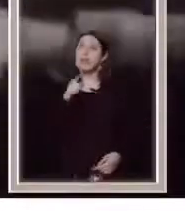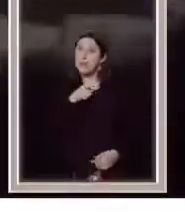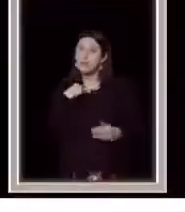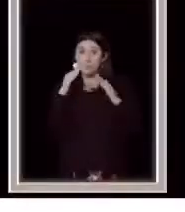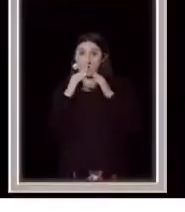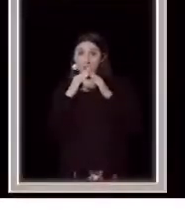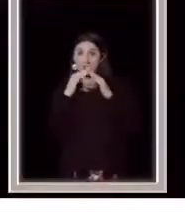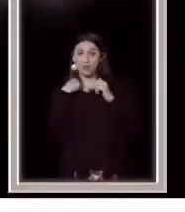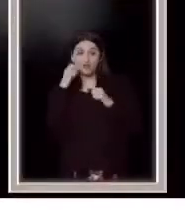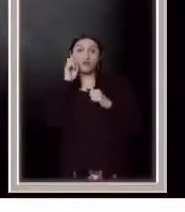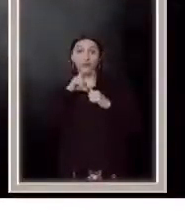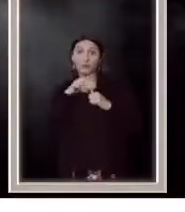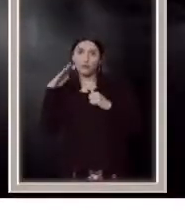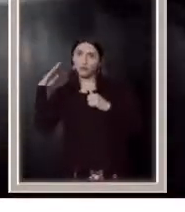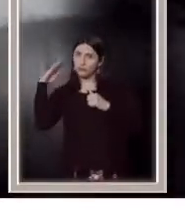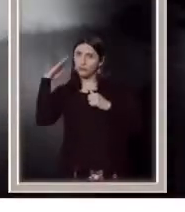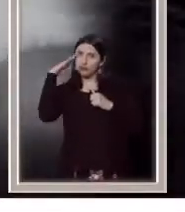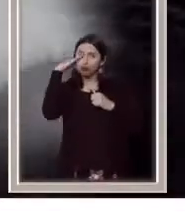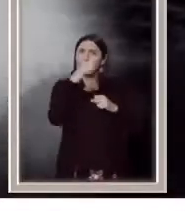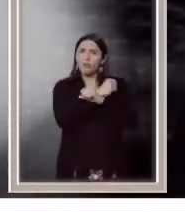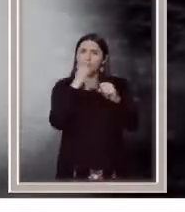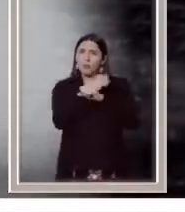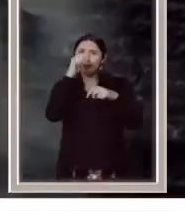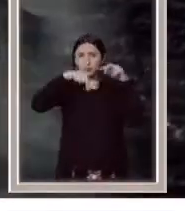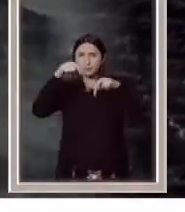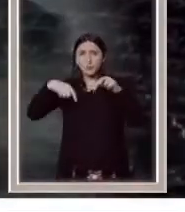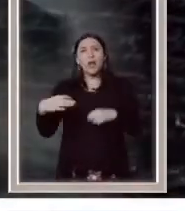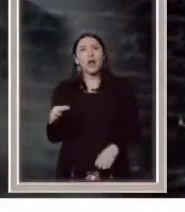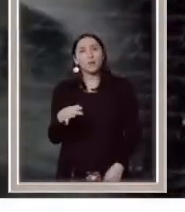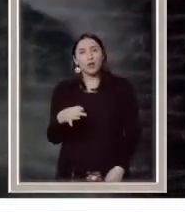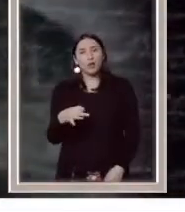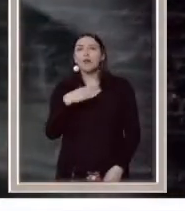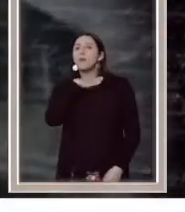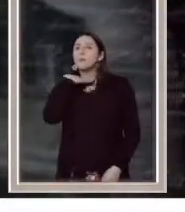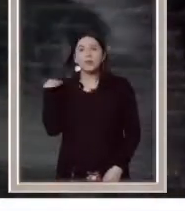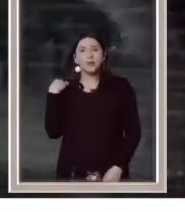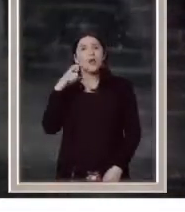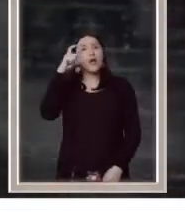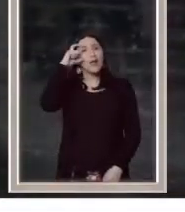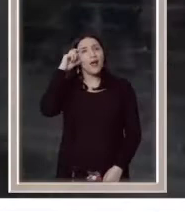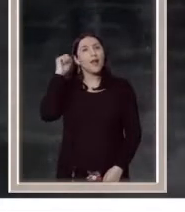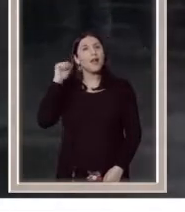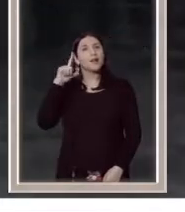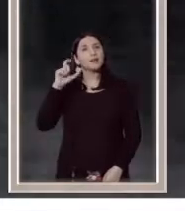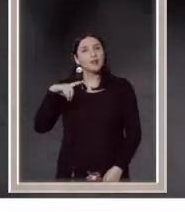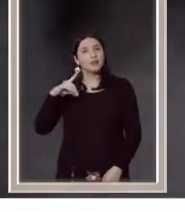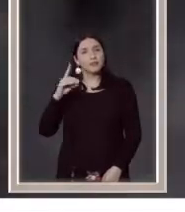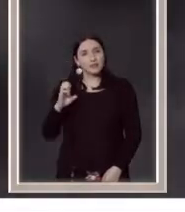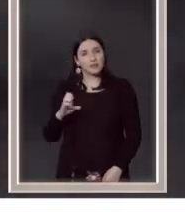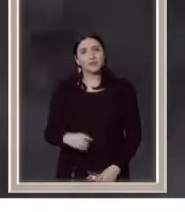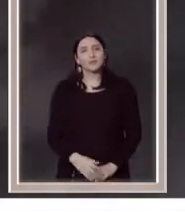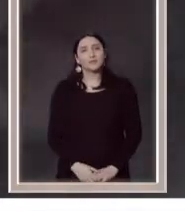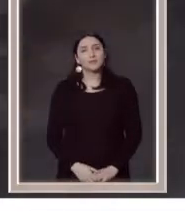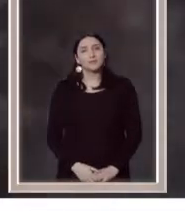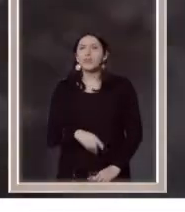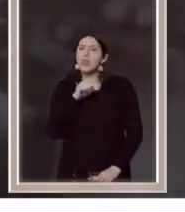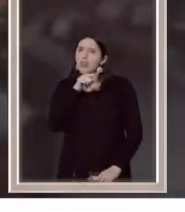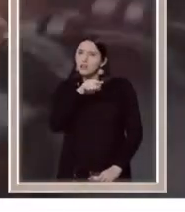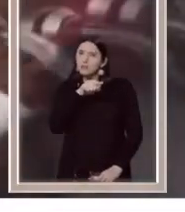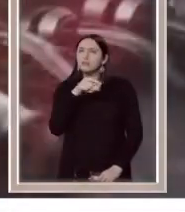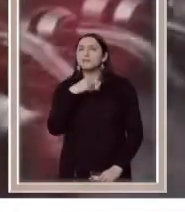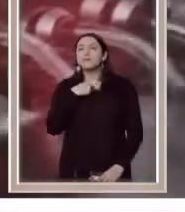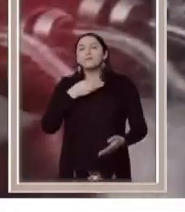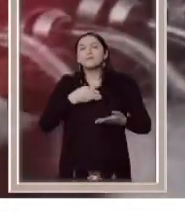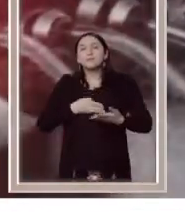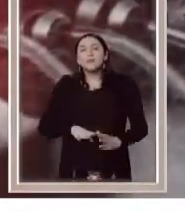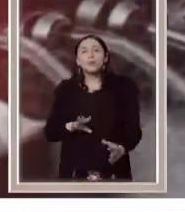Ese día, desde el techo de mi casa, vi los aviones bombardear La Moneda. Ese día, mataron a un hombre, a Salvador Allende. Ese mismo